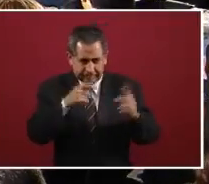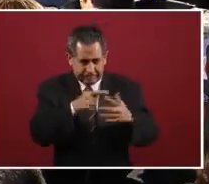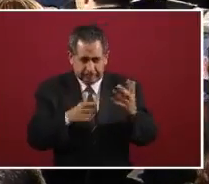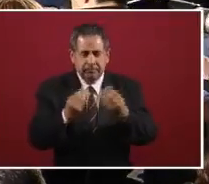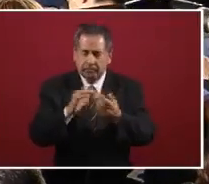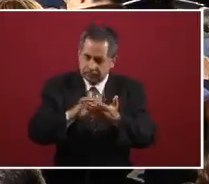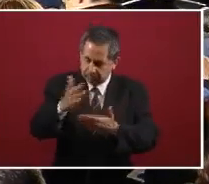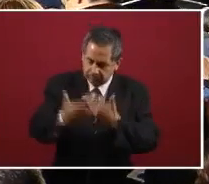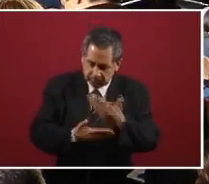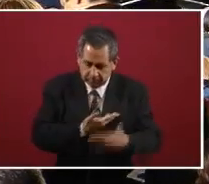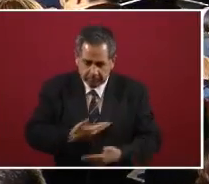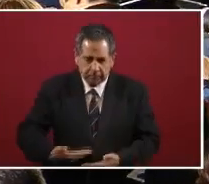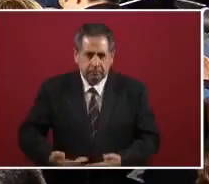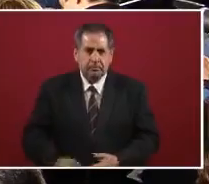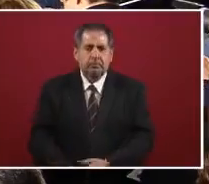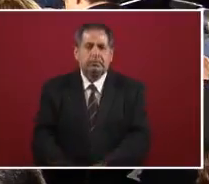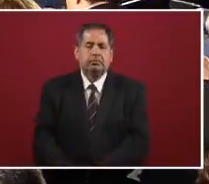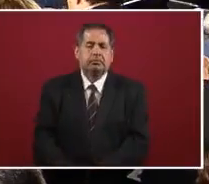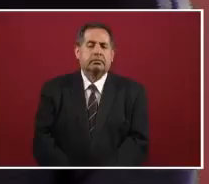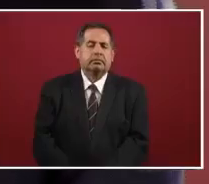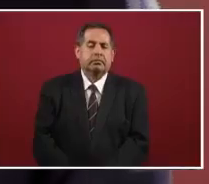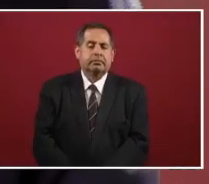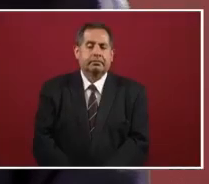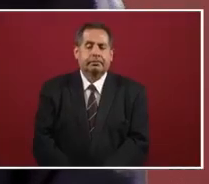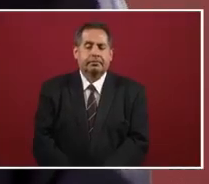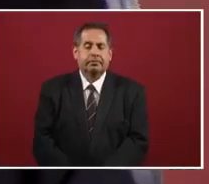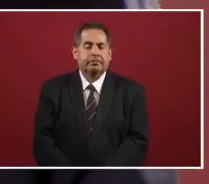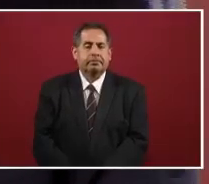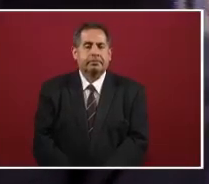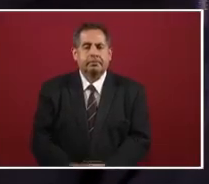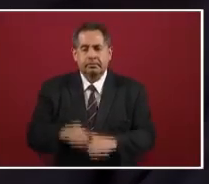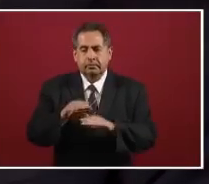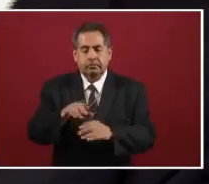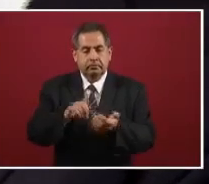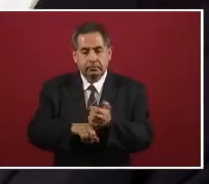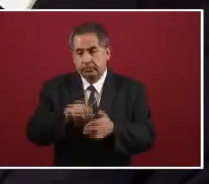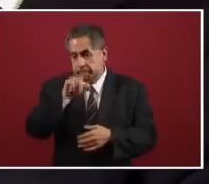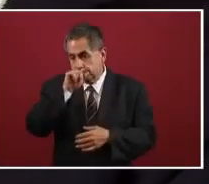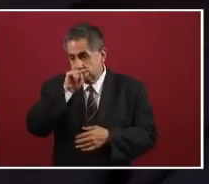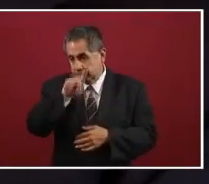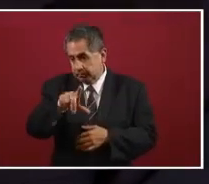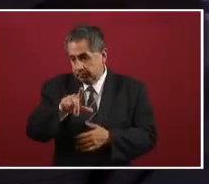Muchas gracias, presidente. Bueno, en el caso de Jalisco,